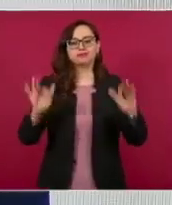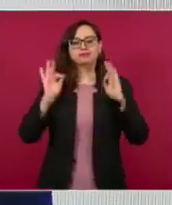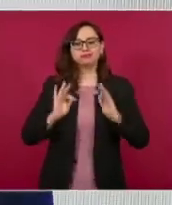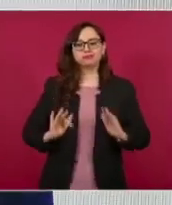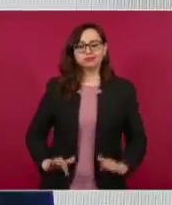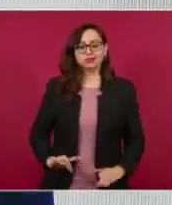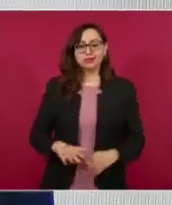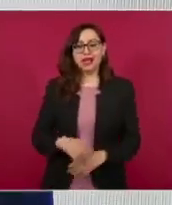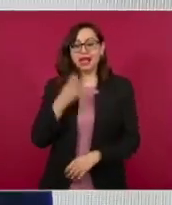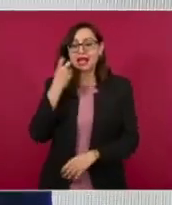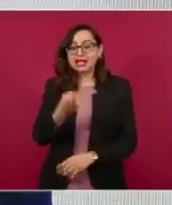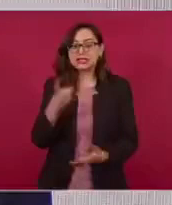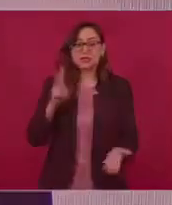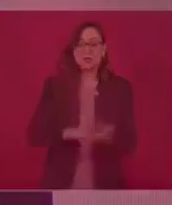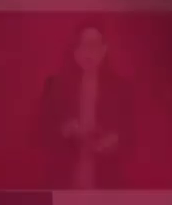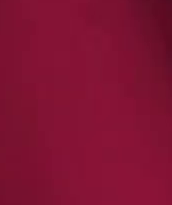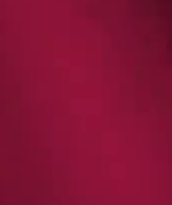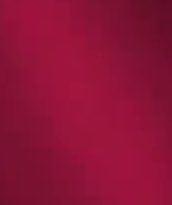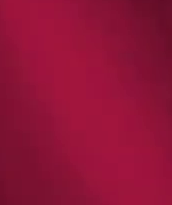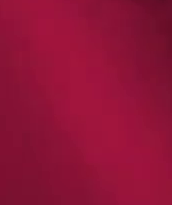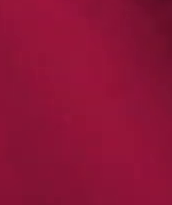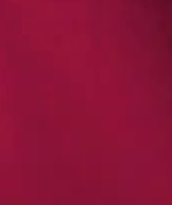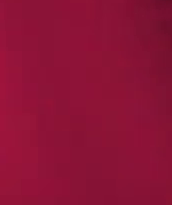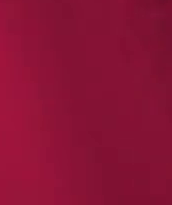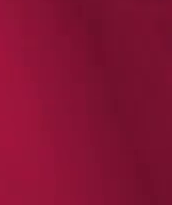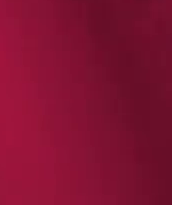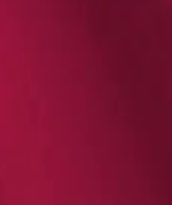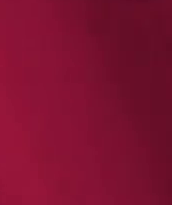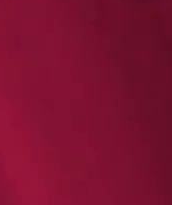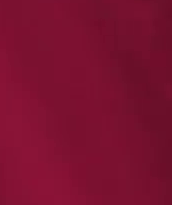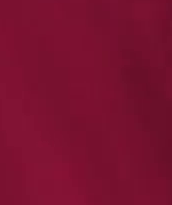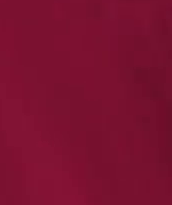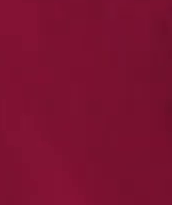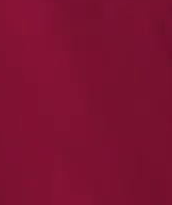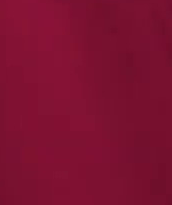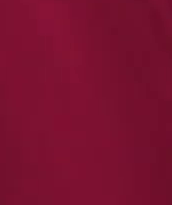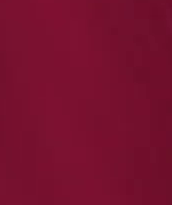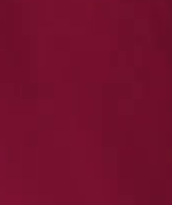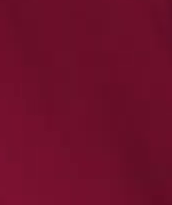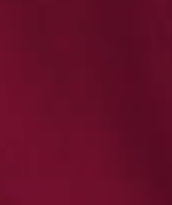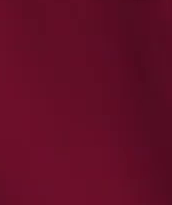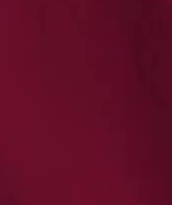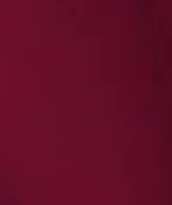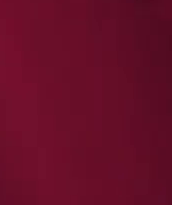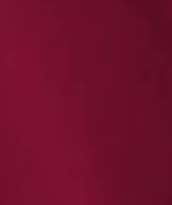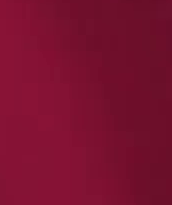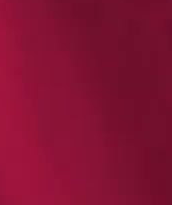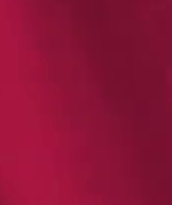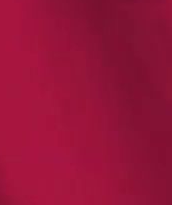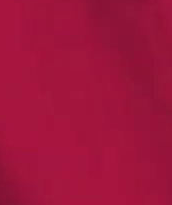que vivir en paz. Gobierno de México.